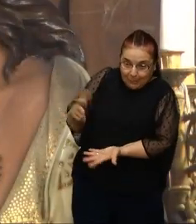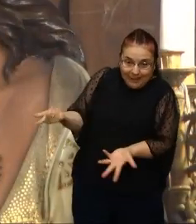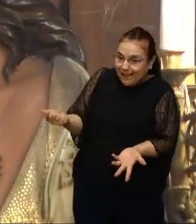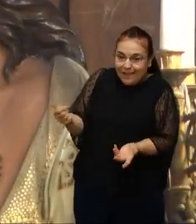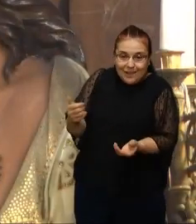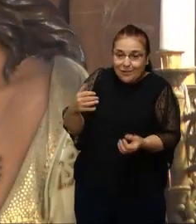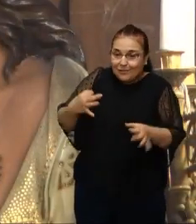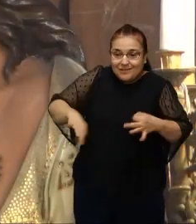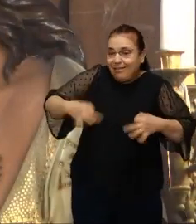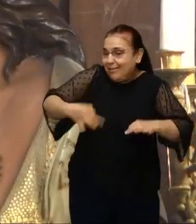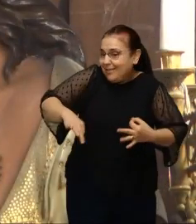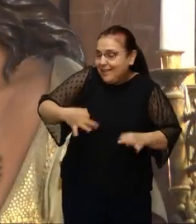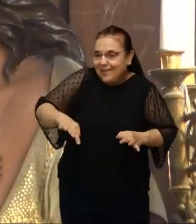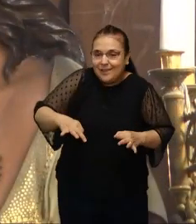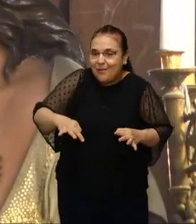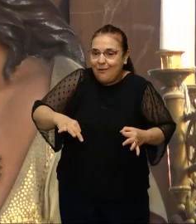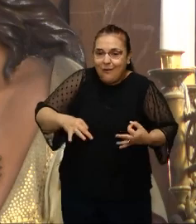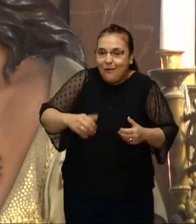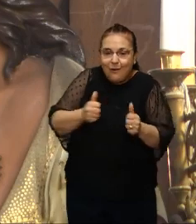más humilde entre vosotros,